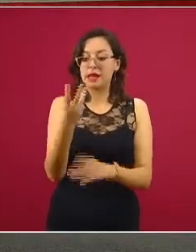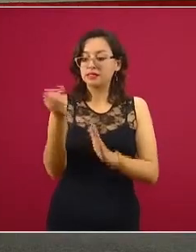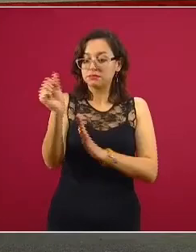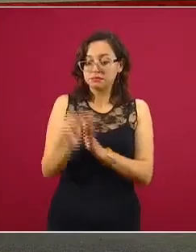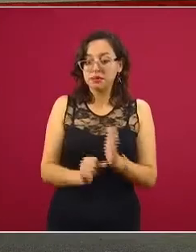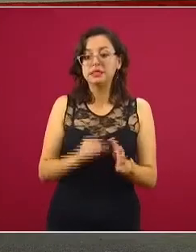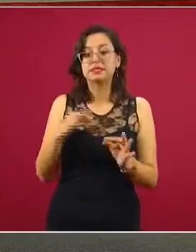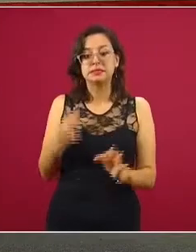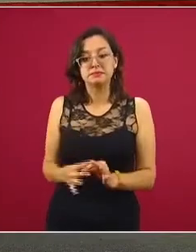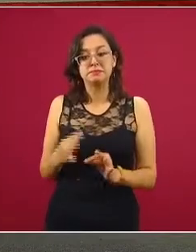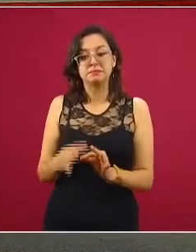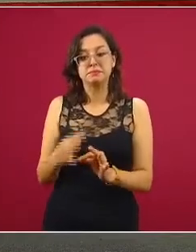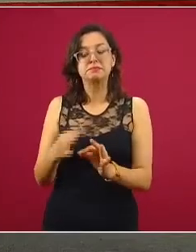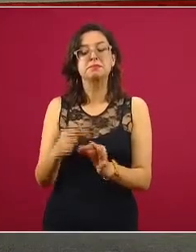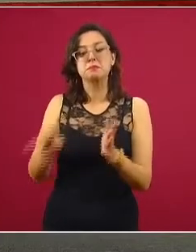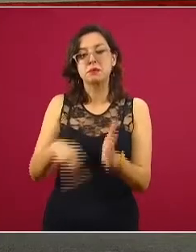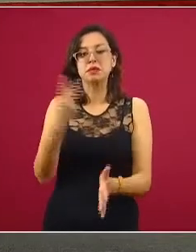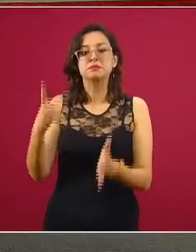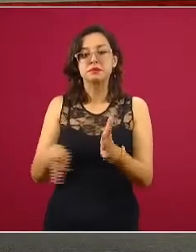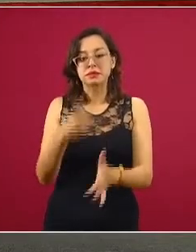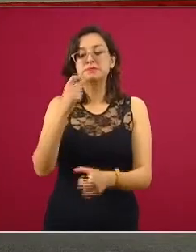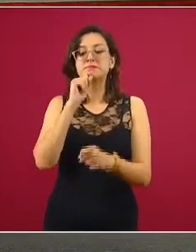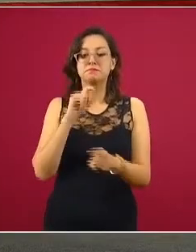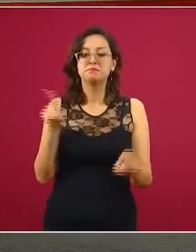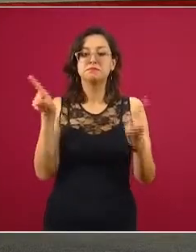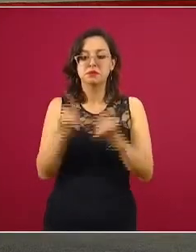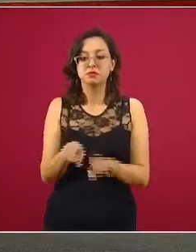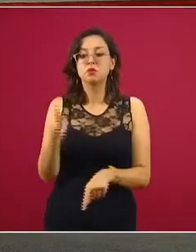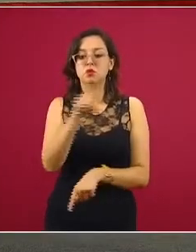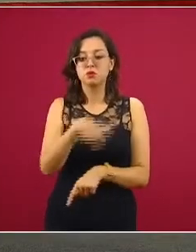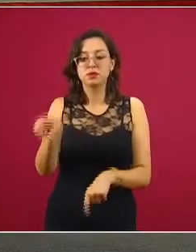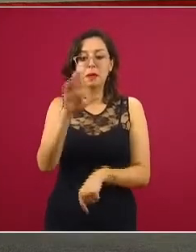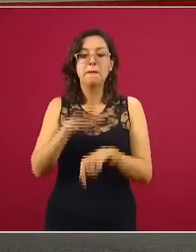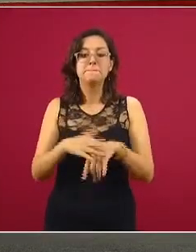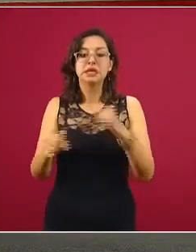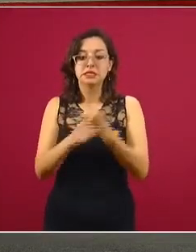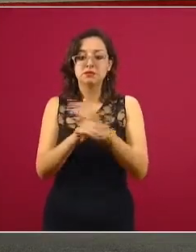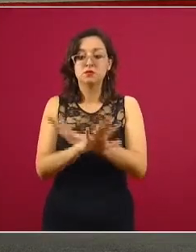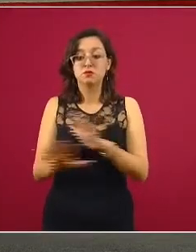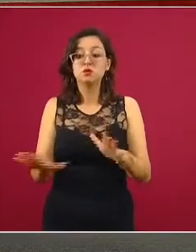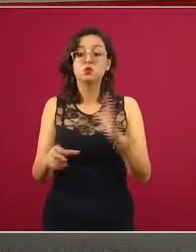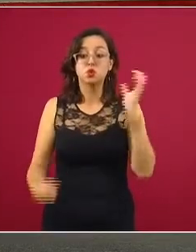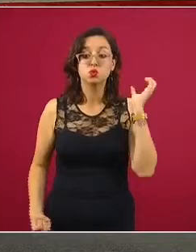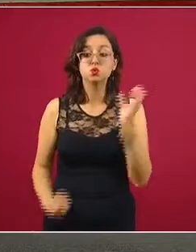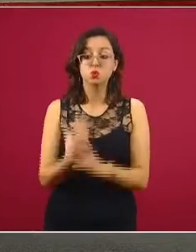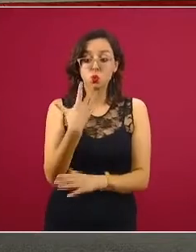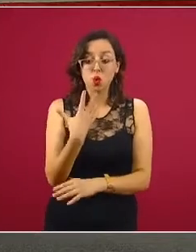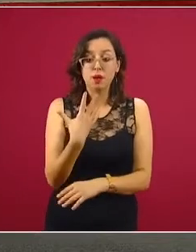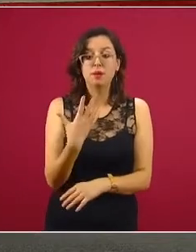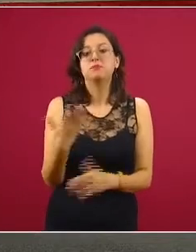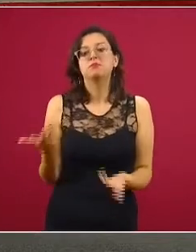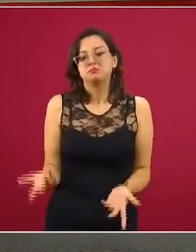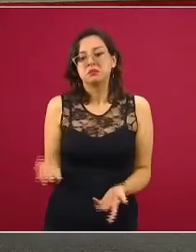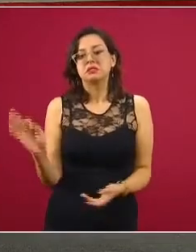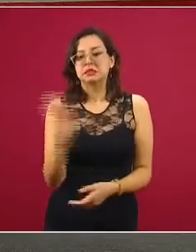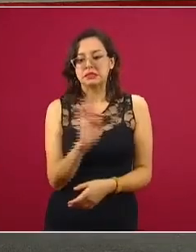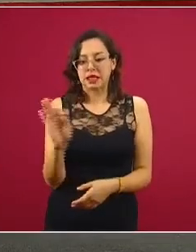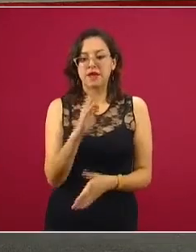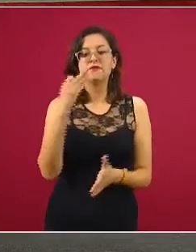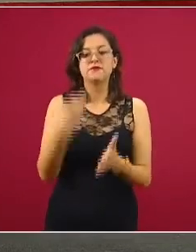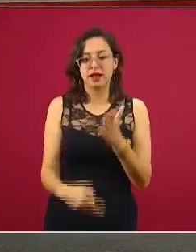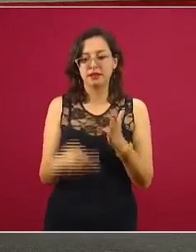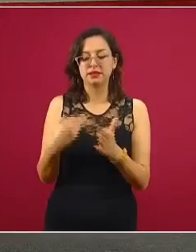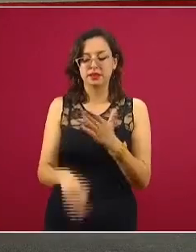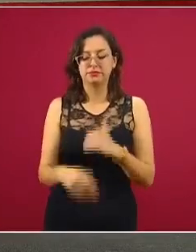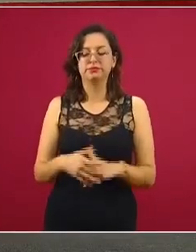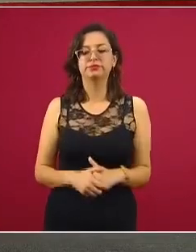meses y también se incorpore alguna información que pudiera ser nueva y que no están familiarizados con ella.